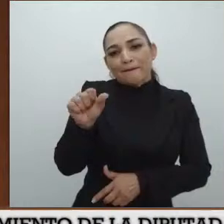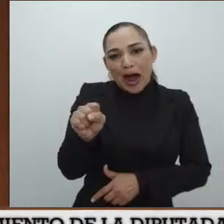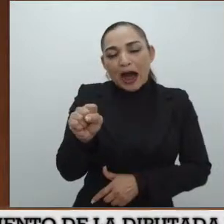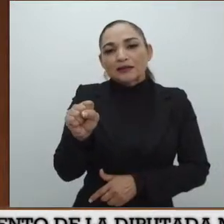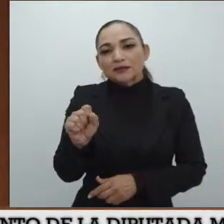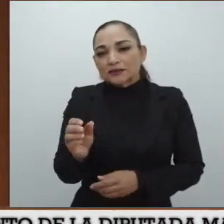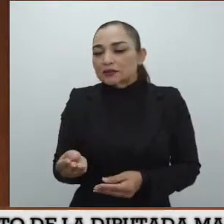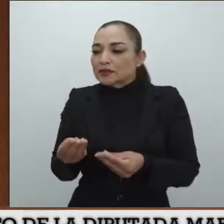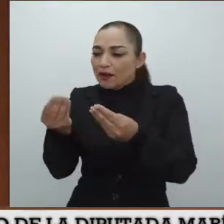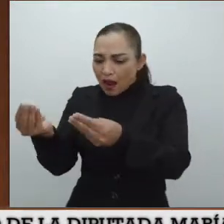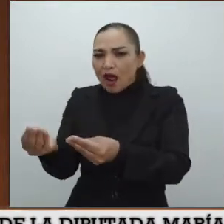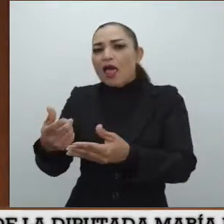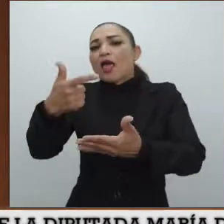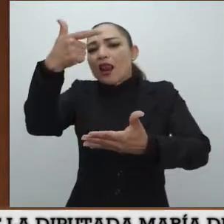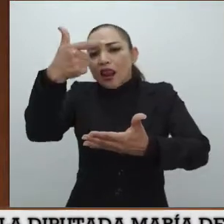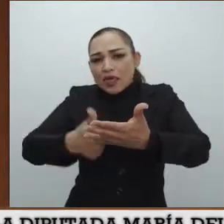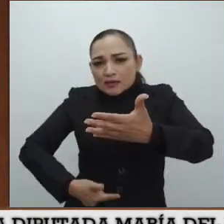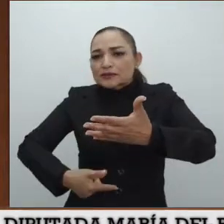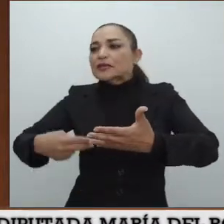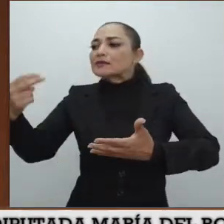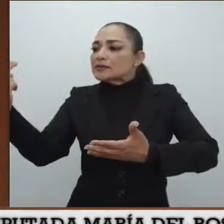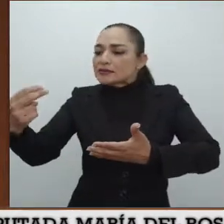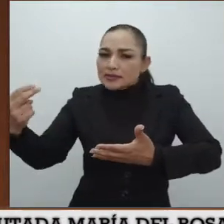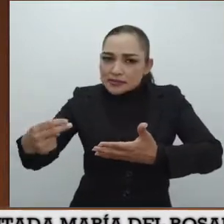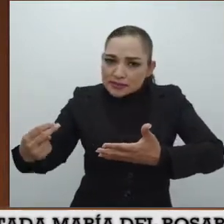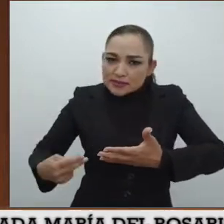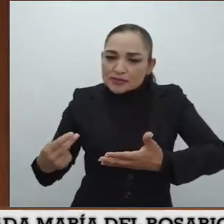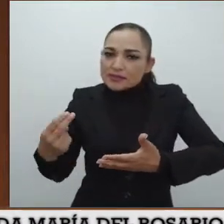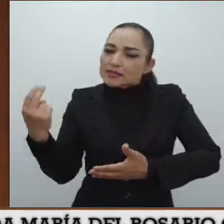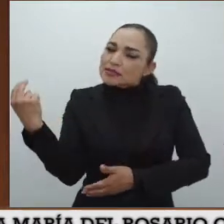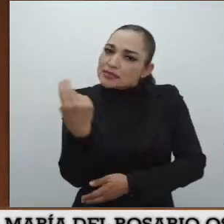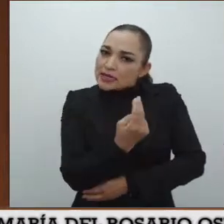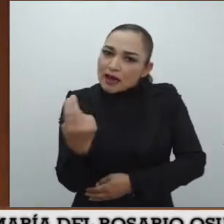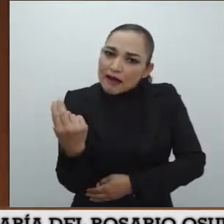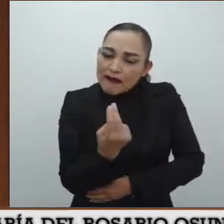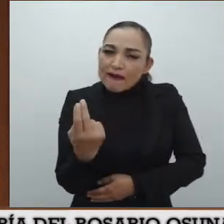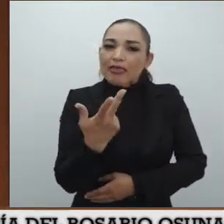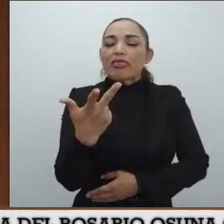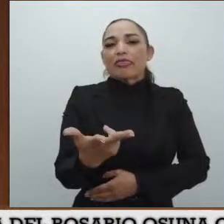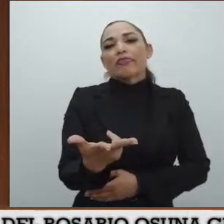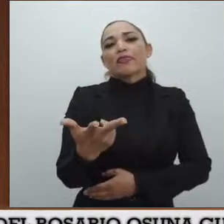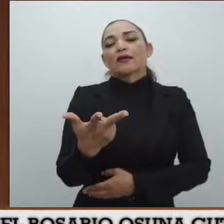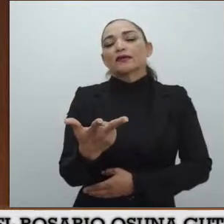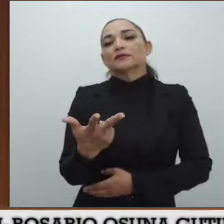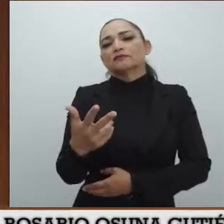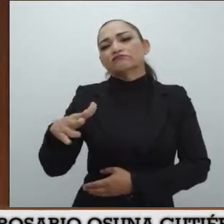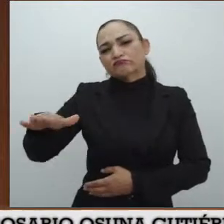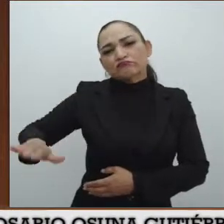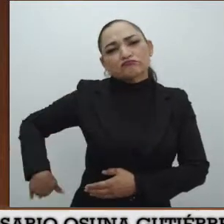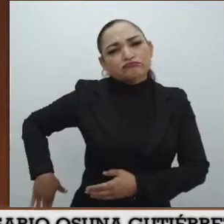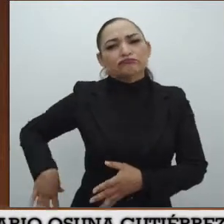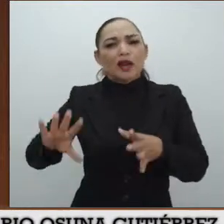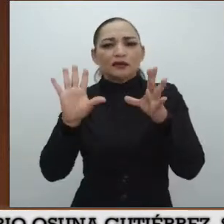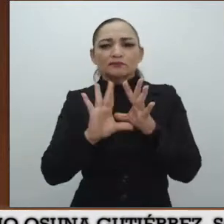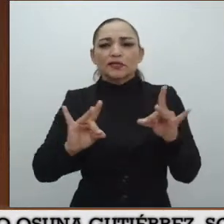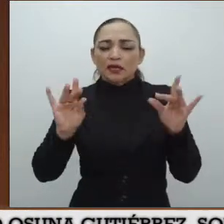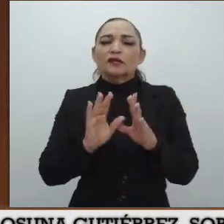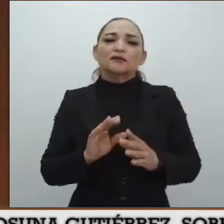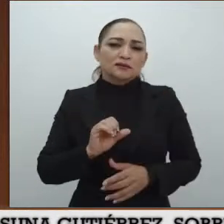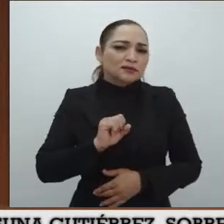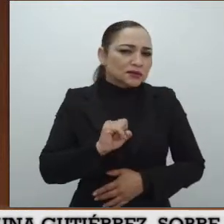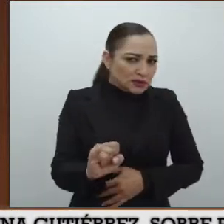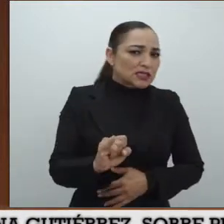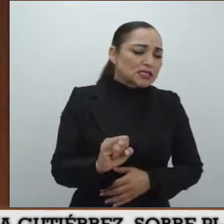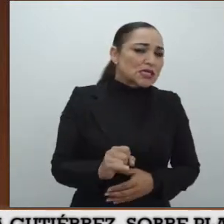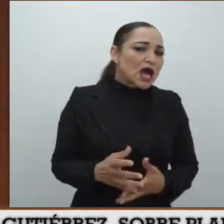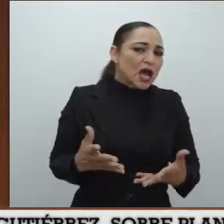las necesidades, las listas y las escuelas, como bien antes lo mencioné. ¿Lo vamos a hacer? Claro que lo vamos a hacer. Y